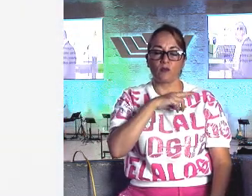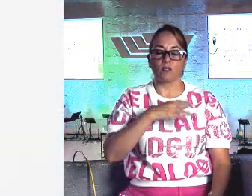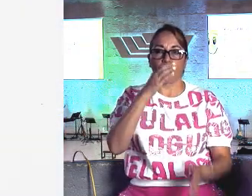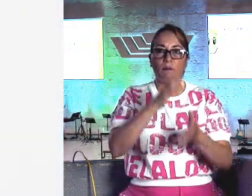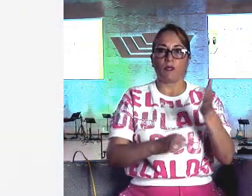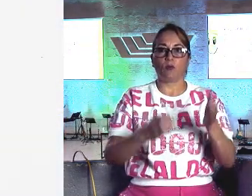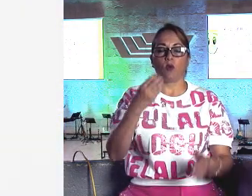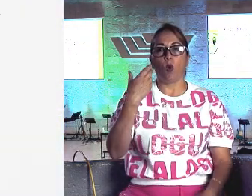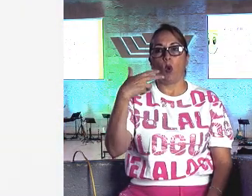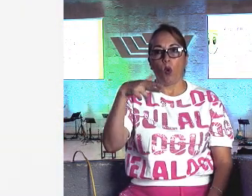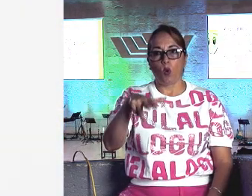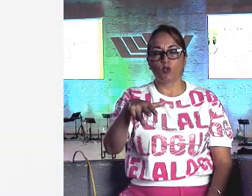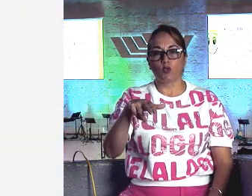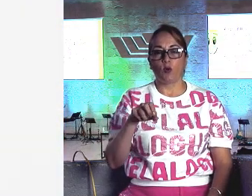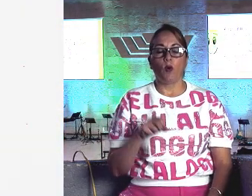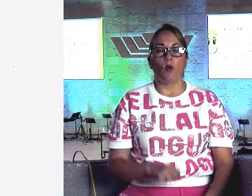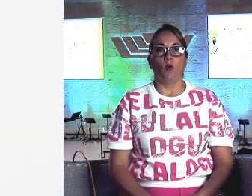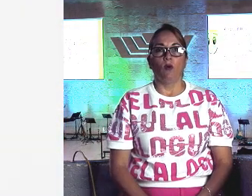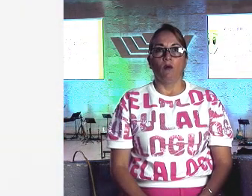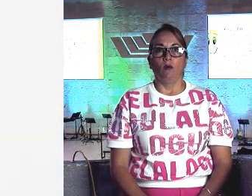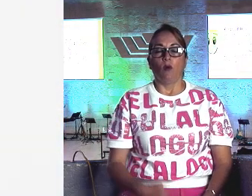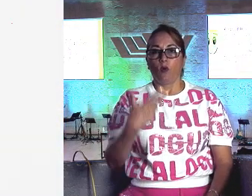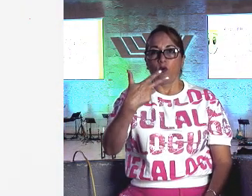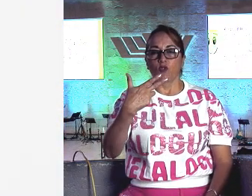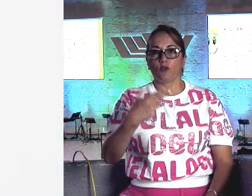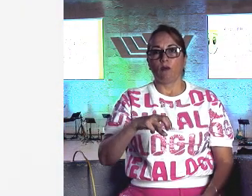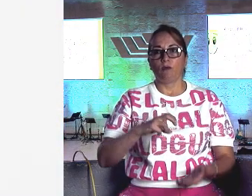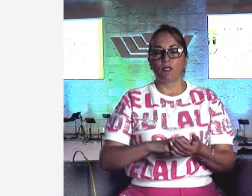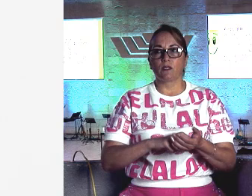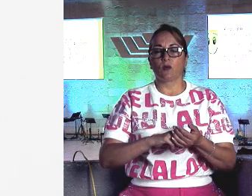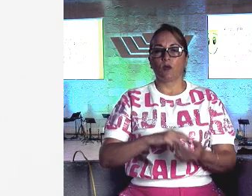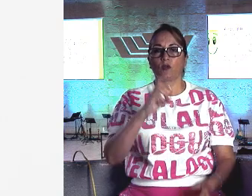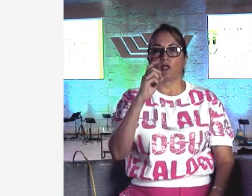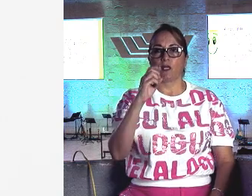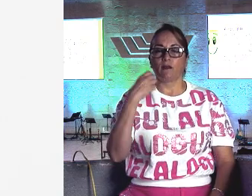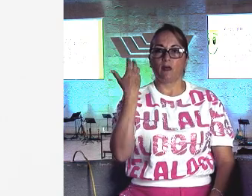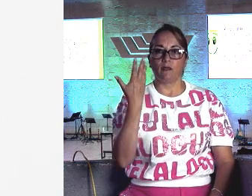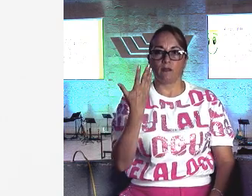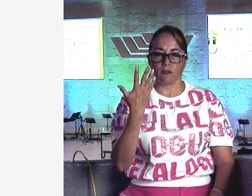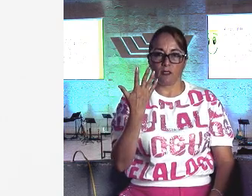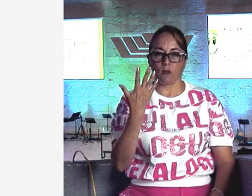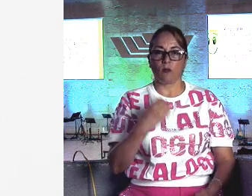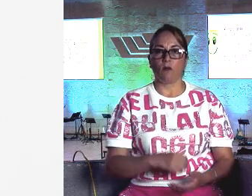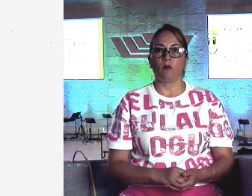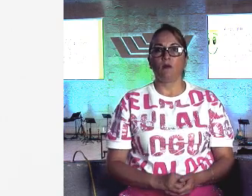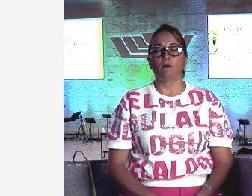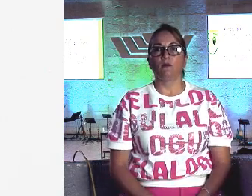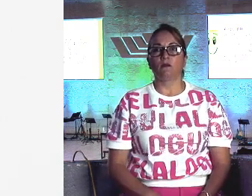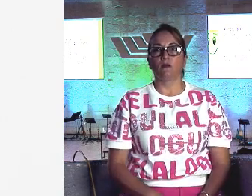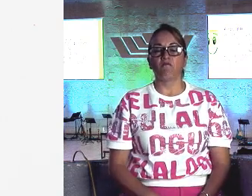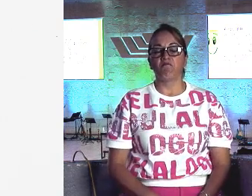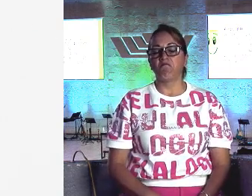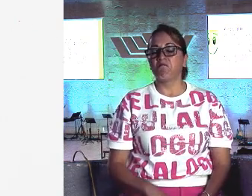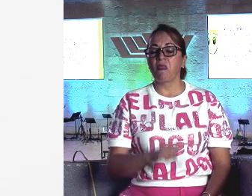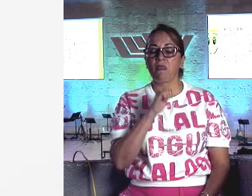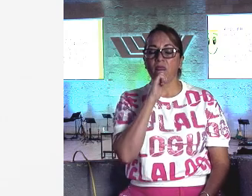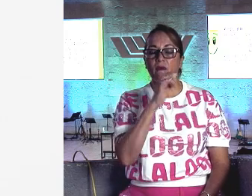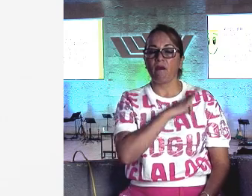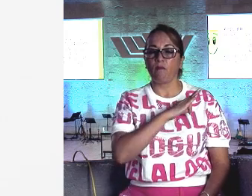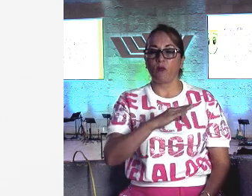y dice, fíjate qué hermosa escena esta. ¿Acaso hay algo que pueda separarnos del amor de